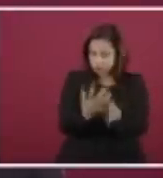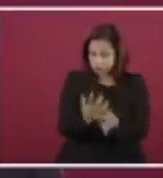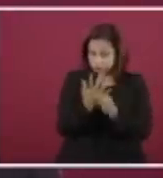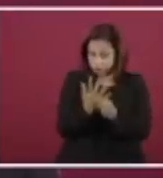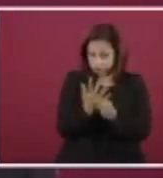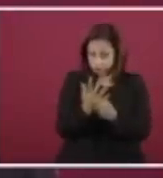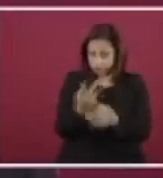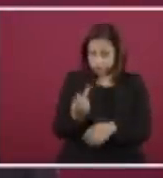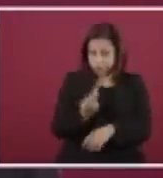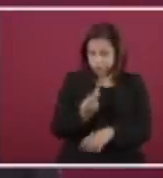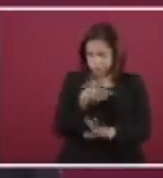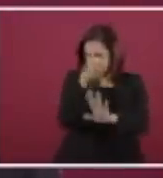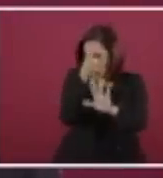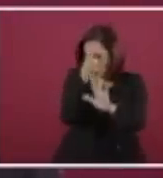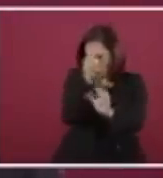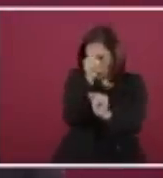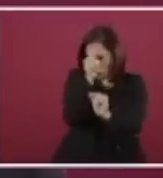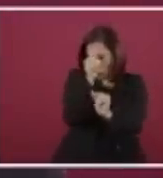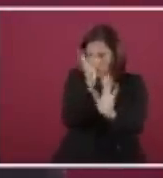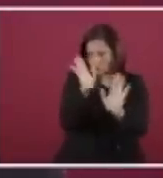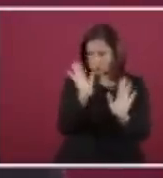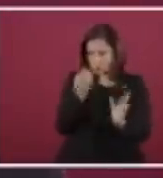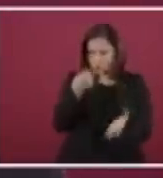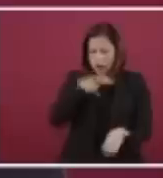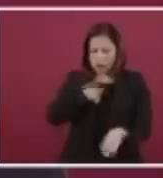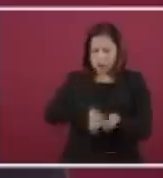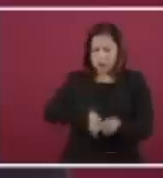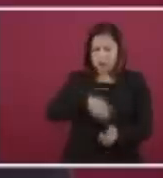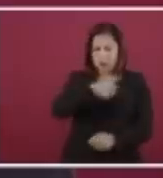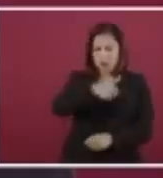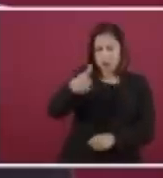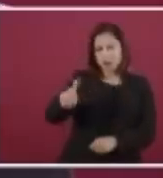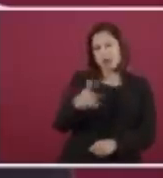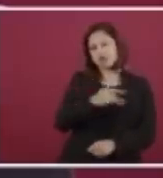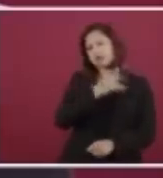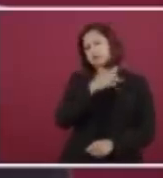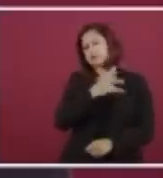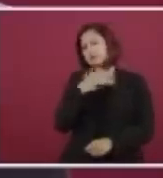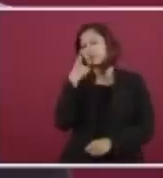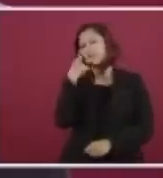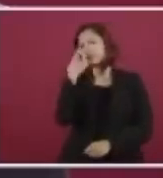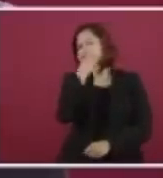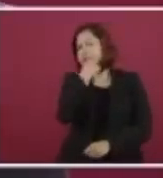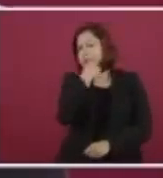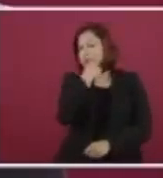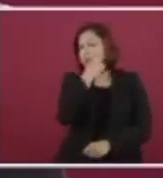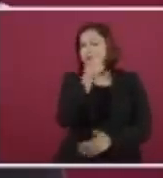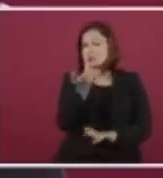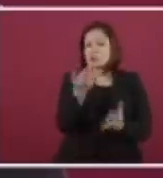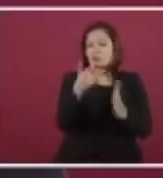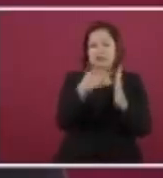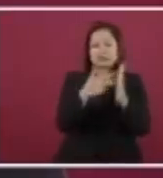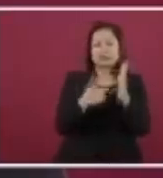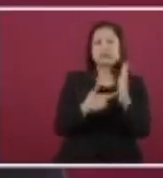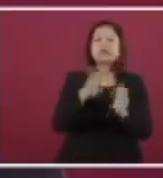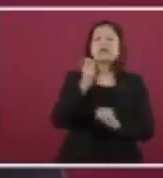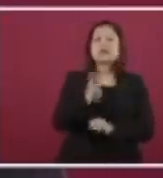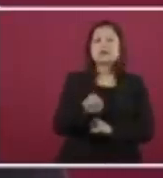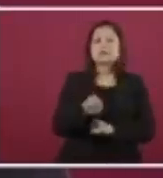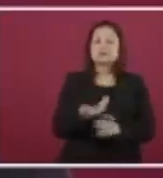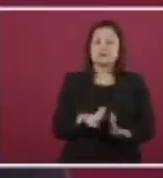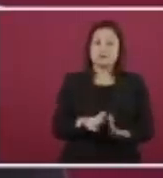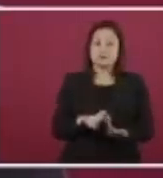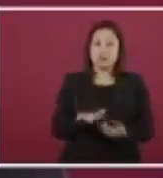como comportamiento ético, el que no utilicemos este foro